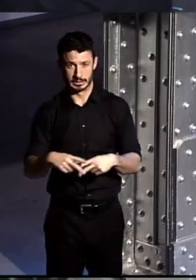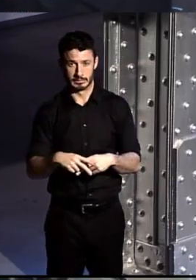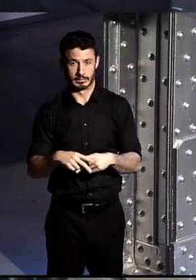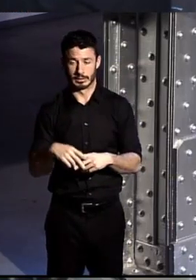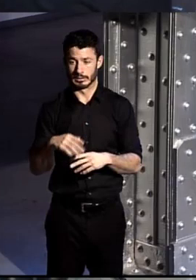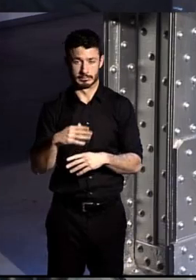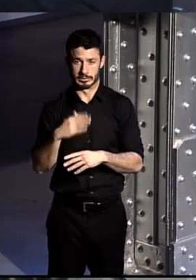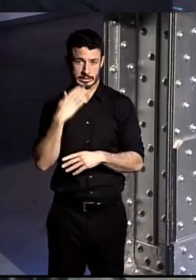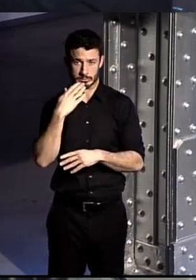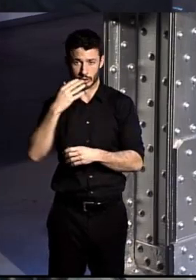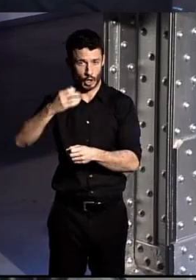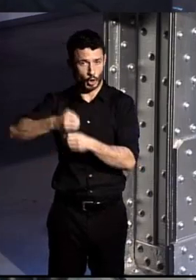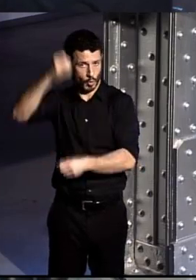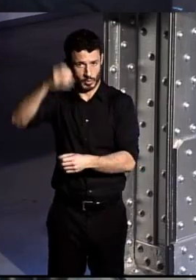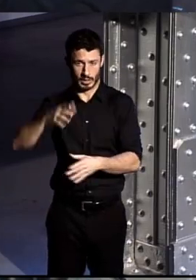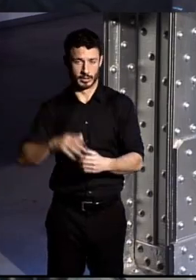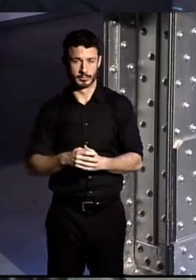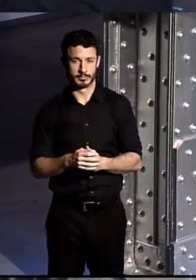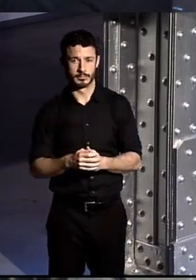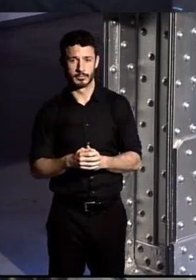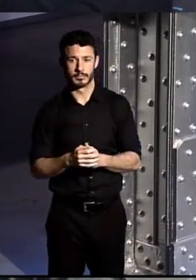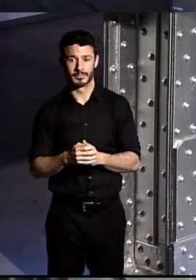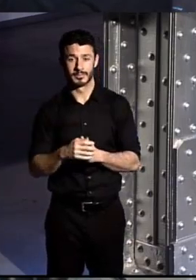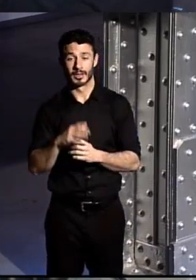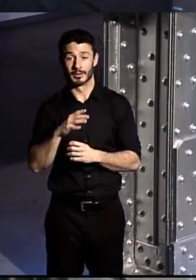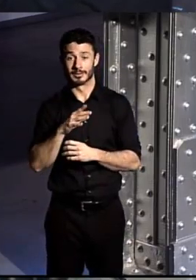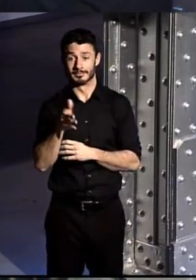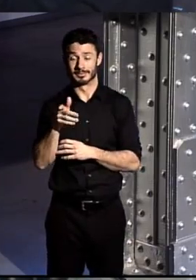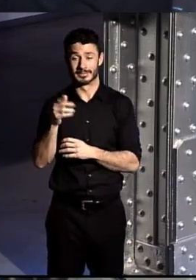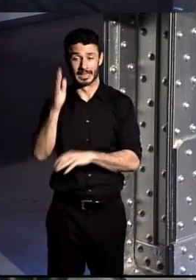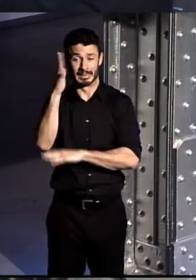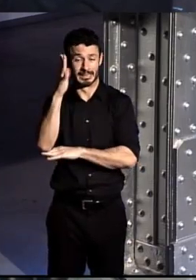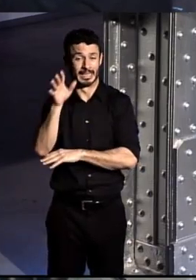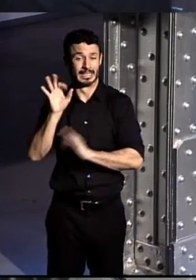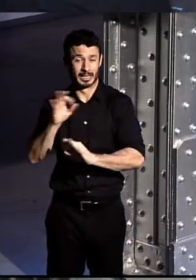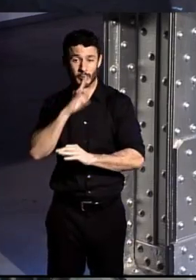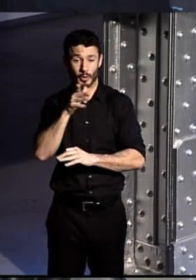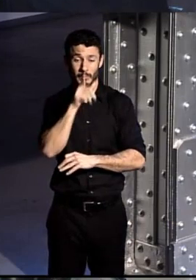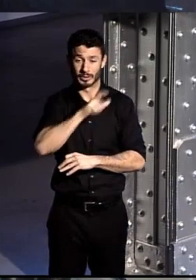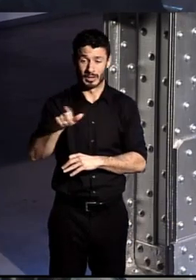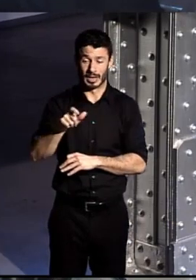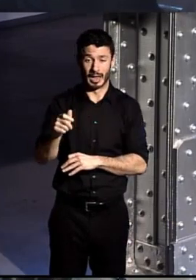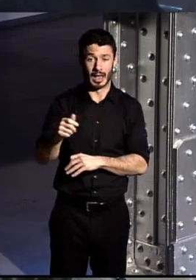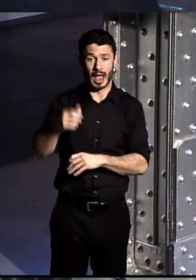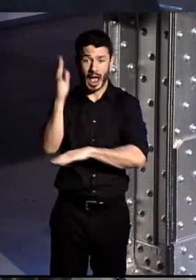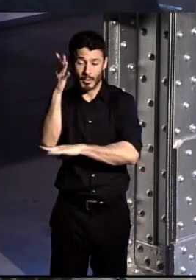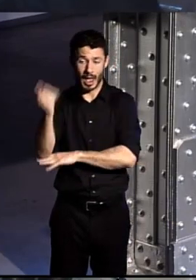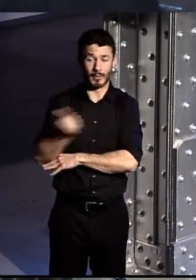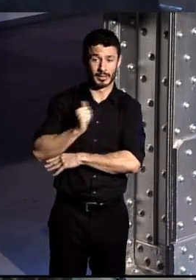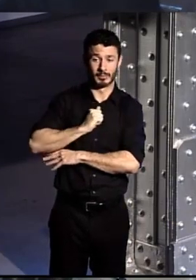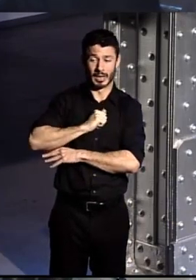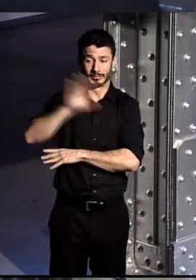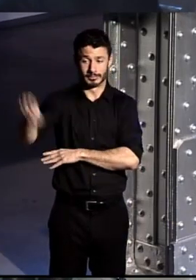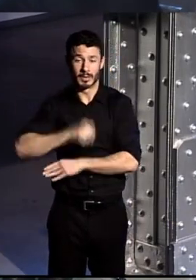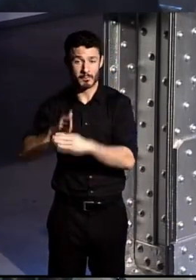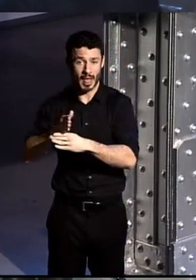postes. Sí, pero estaban así porque la gente cogía madera de los árboles en la posguerra para calentarse. Y es muy, muy impresionante, claro, estaban pelados los